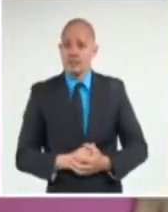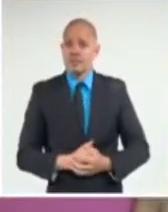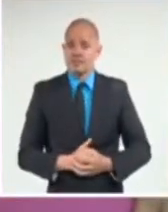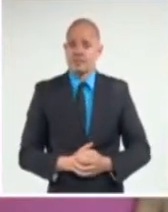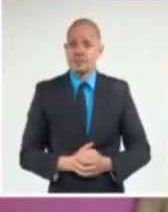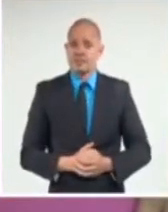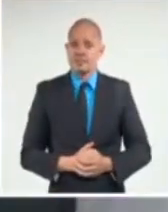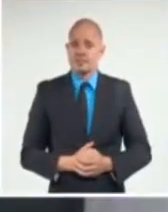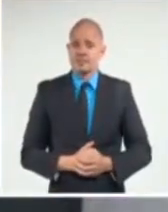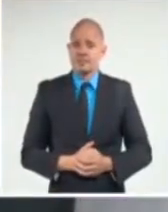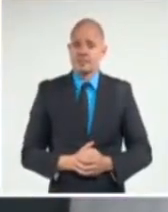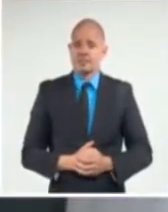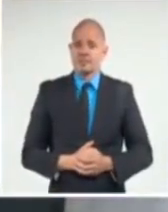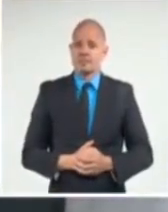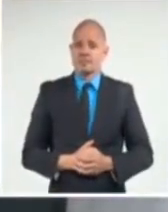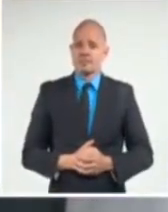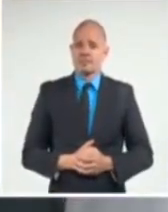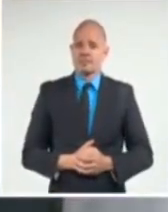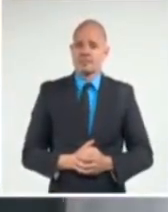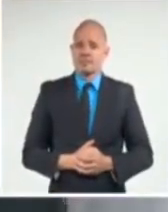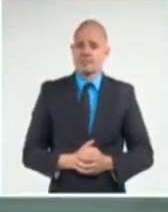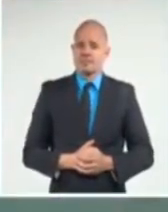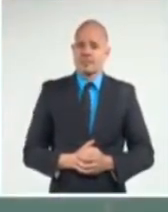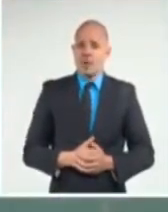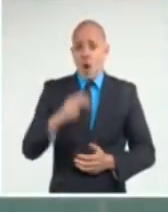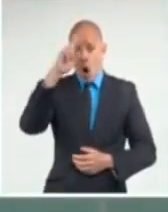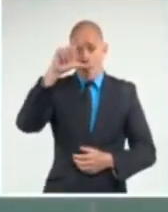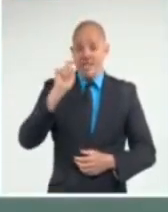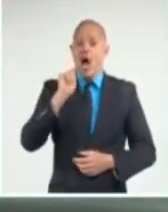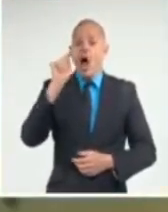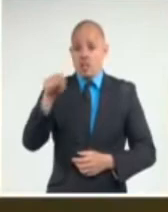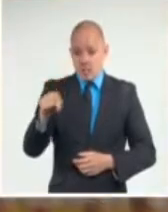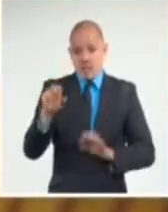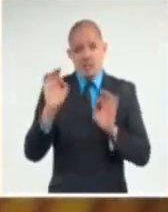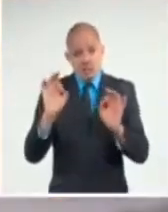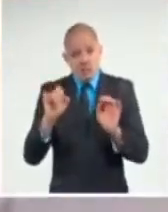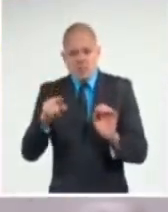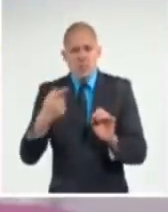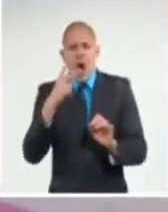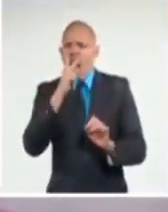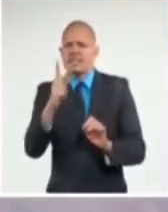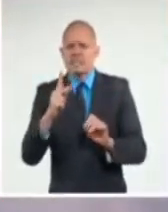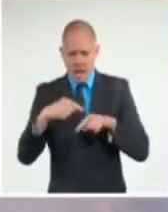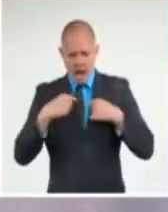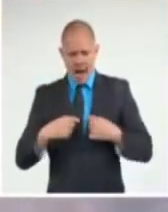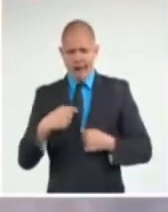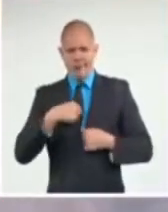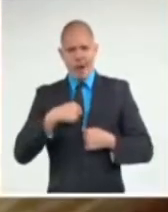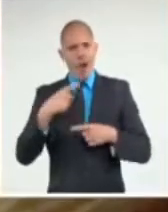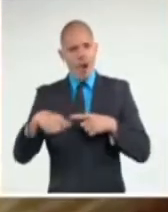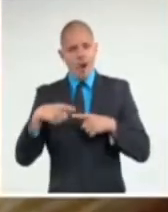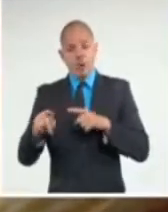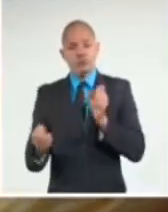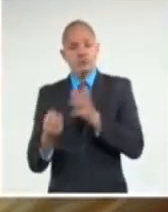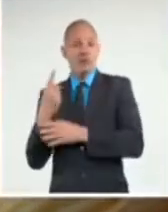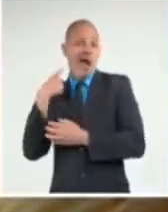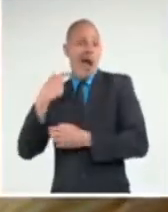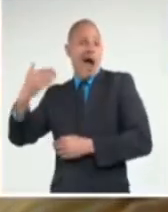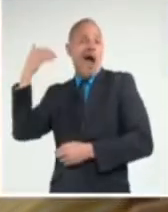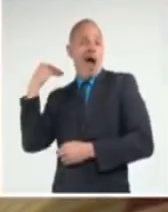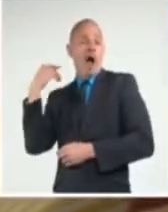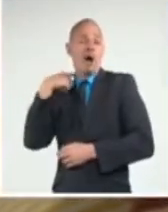los servicios de cirugía cardiovascular en santiago de cuba fueron inaugurados el 3 de diciembre de